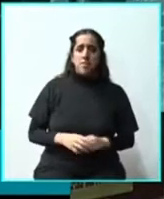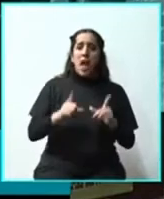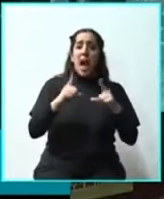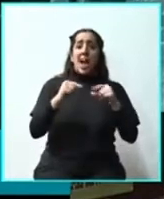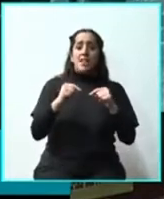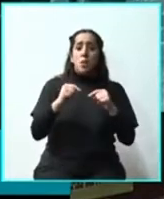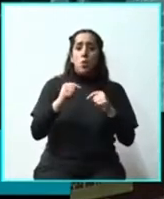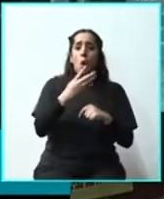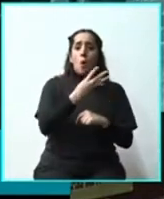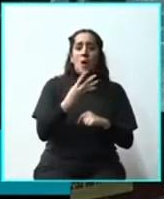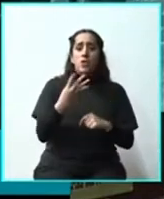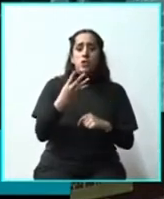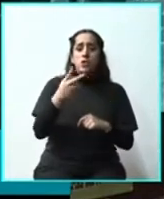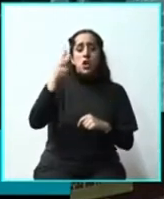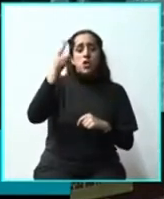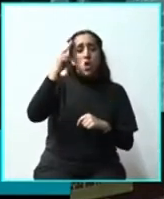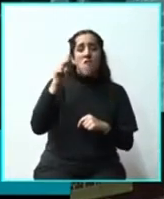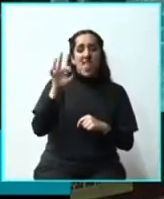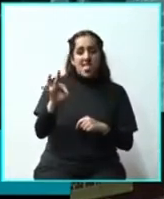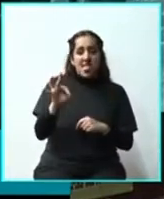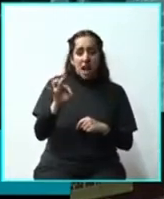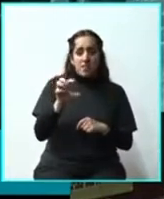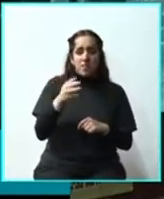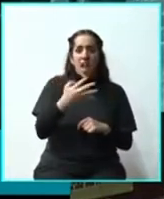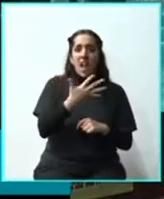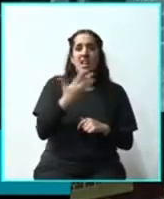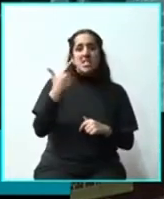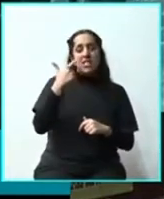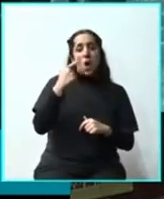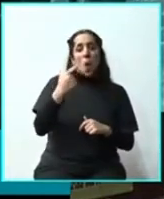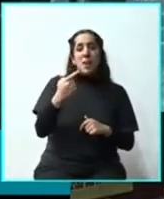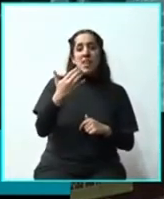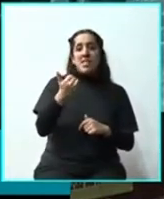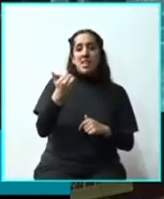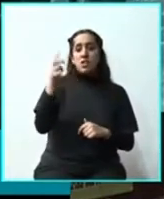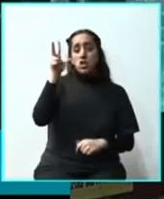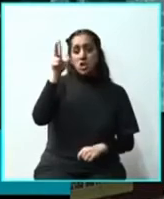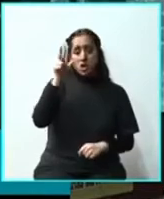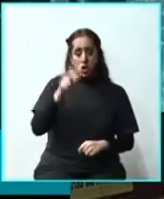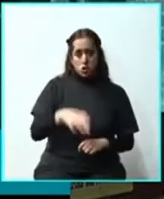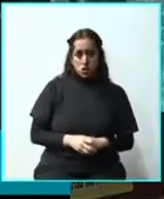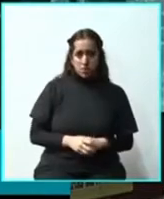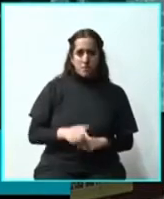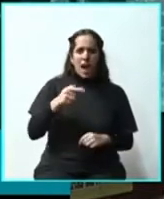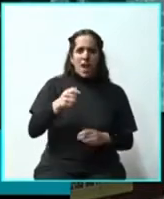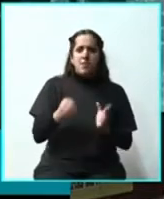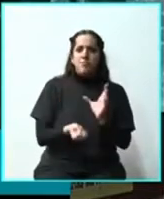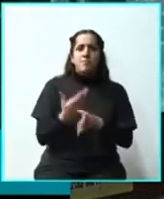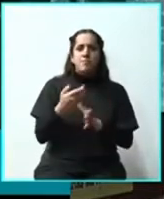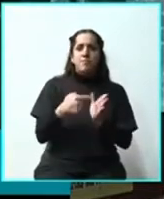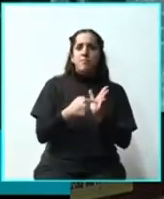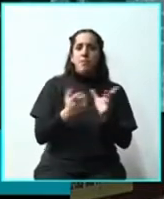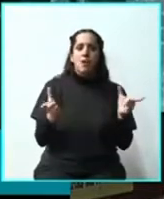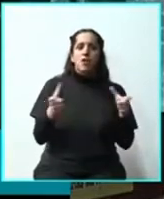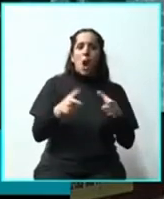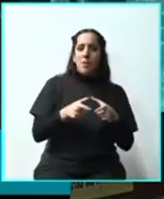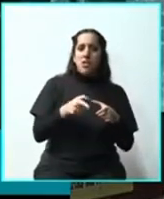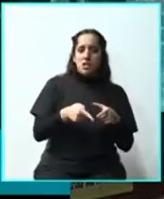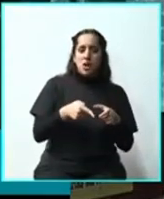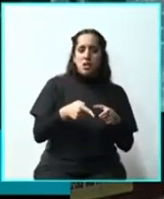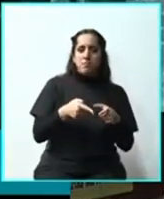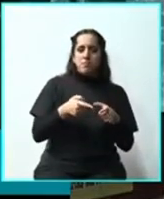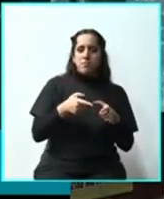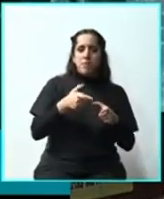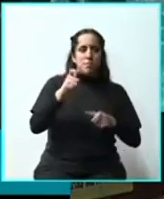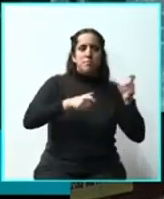artículo 490 de la 5.688, se crea una comisión de